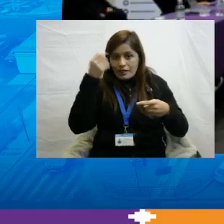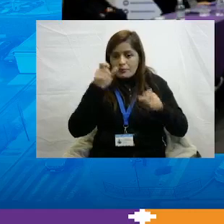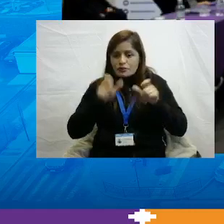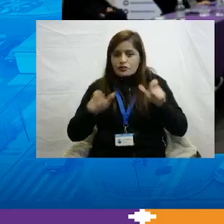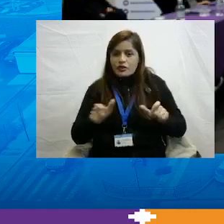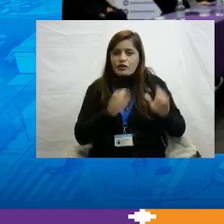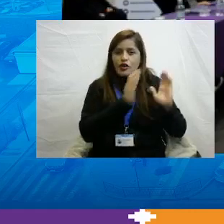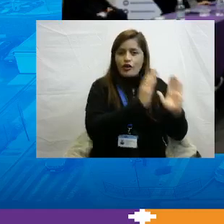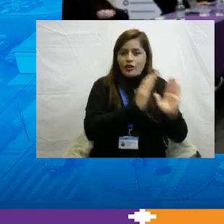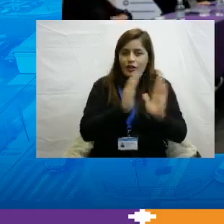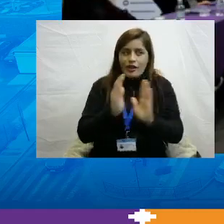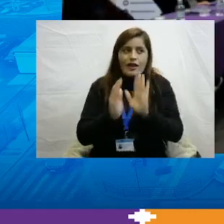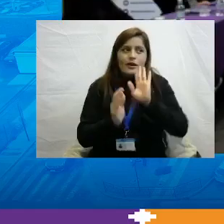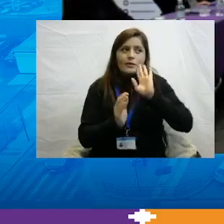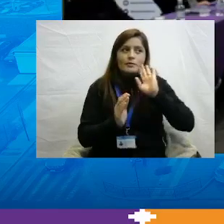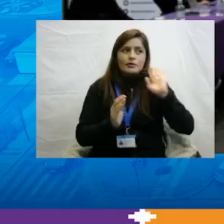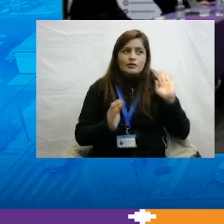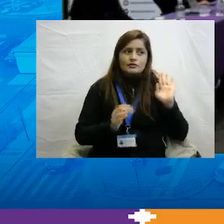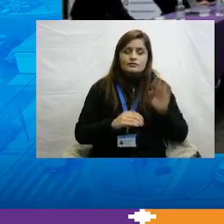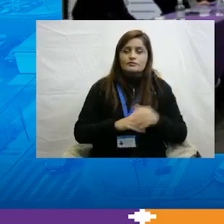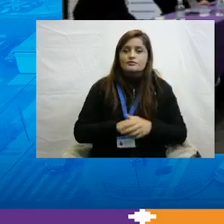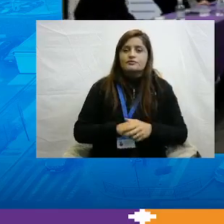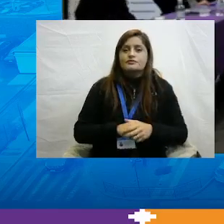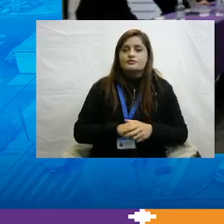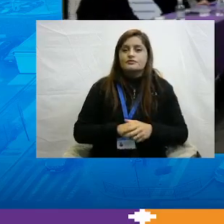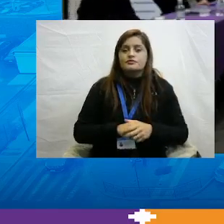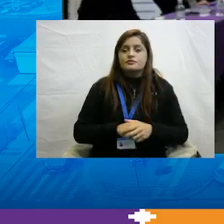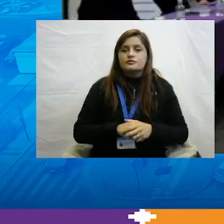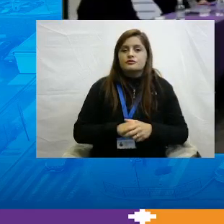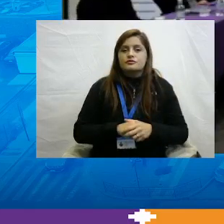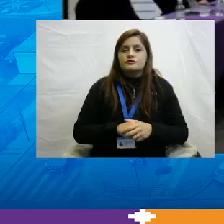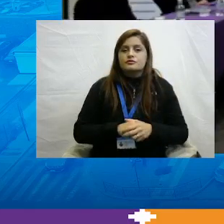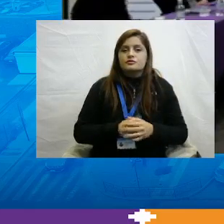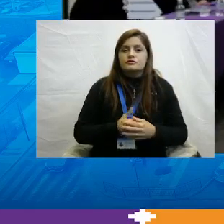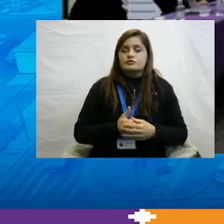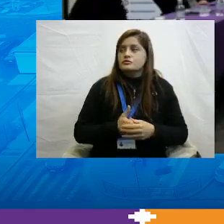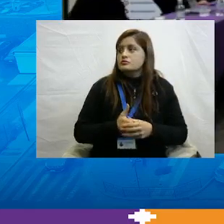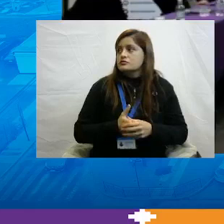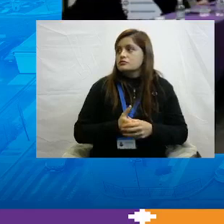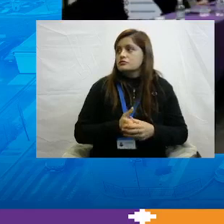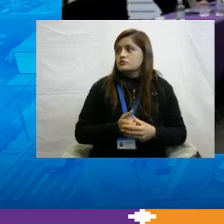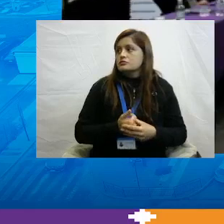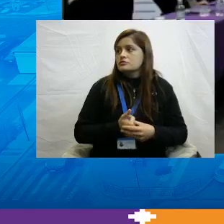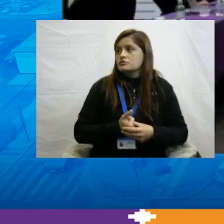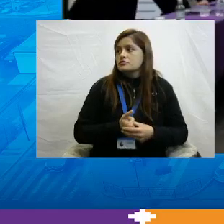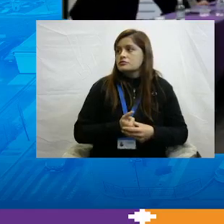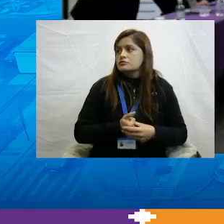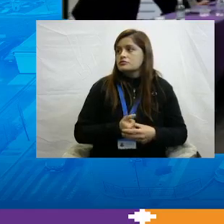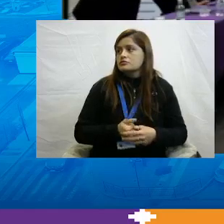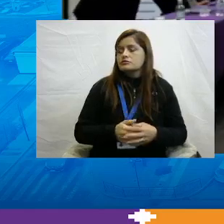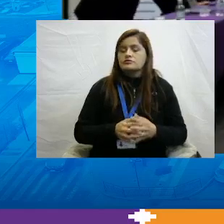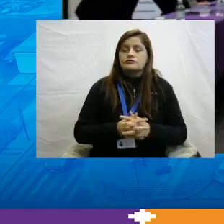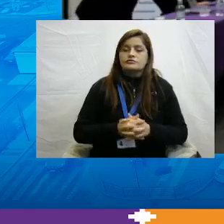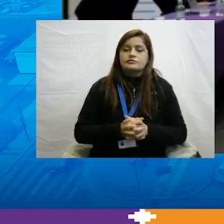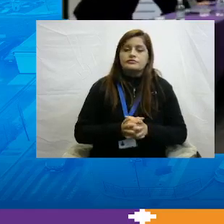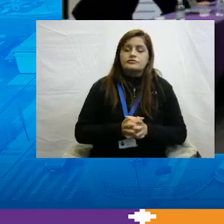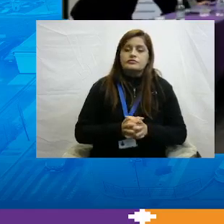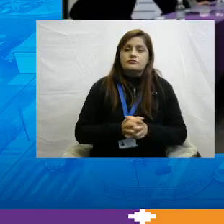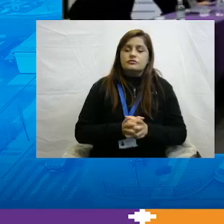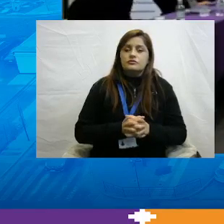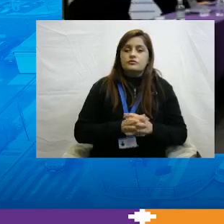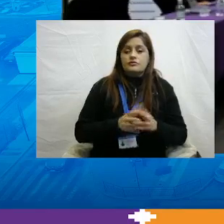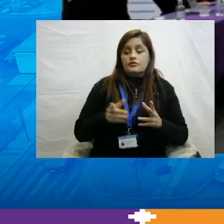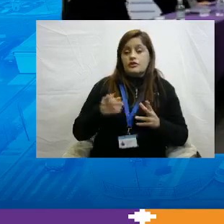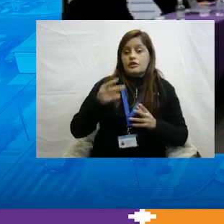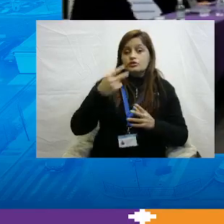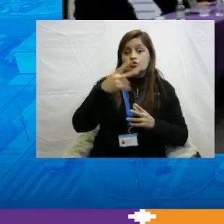va completando también una ruta que justamente busca eso, que es reducir los residuos